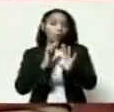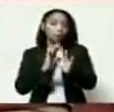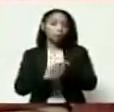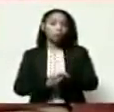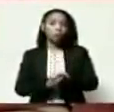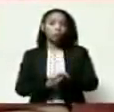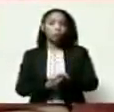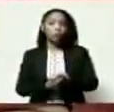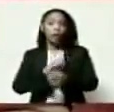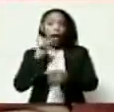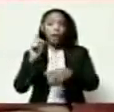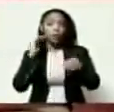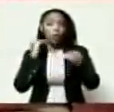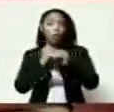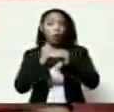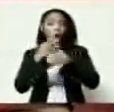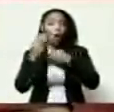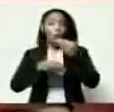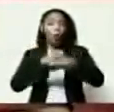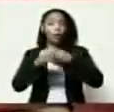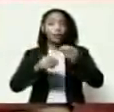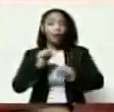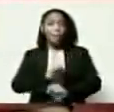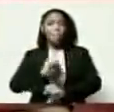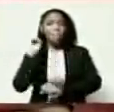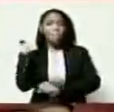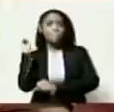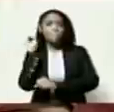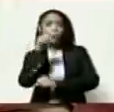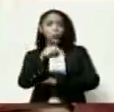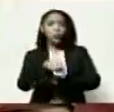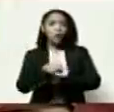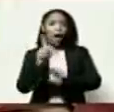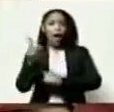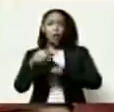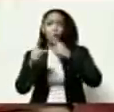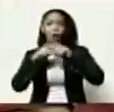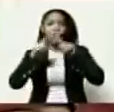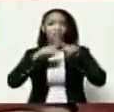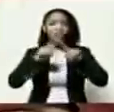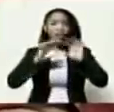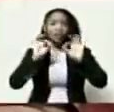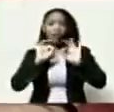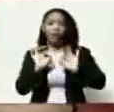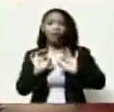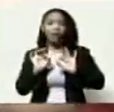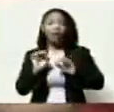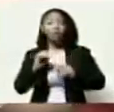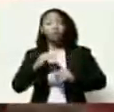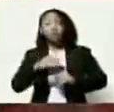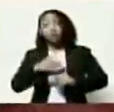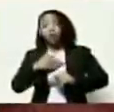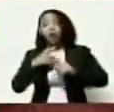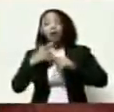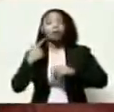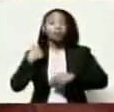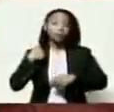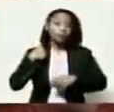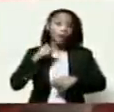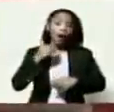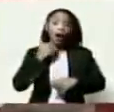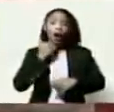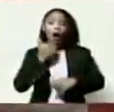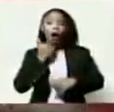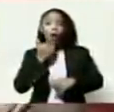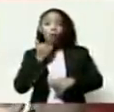Eso es como lanzar una bomba. Ahí no hay distingo. Ah, que puede tener